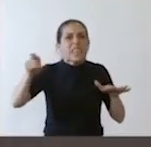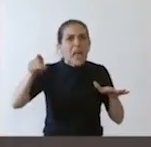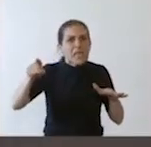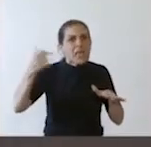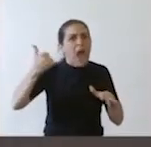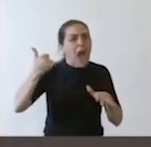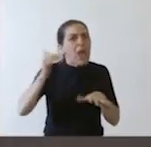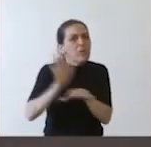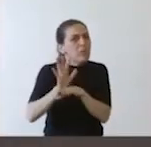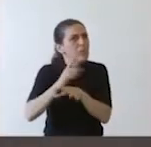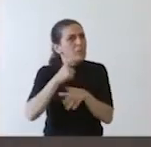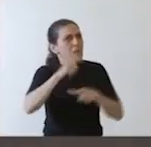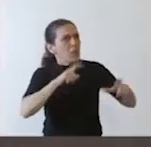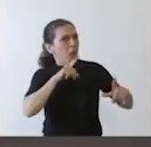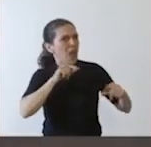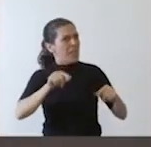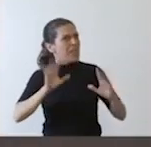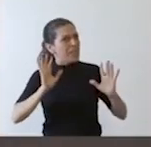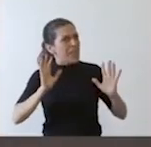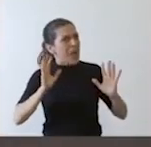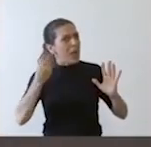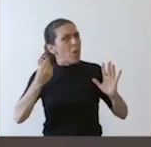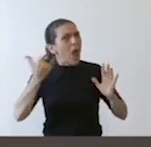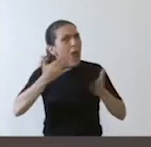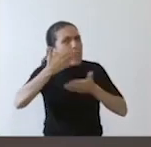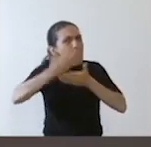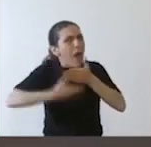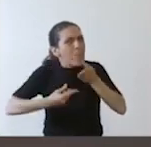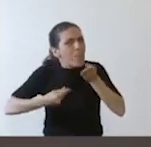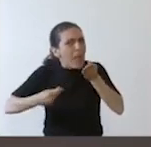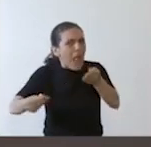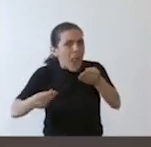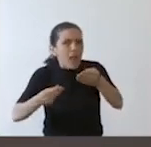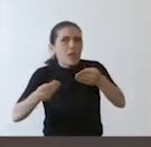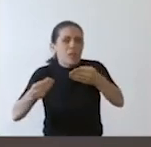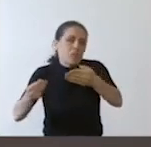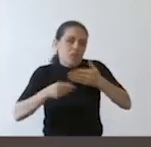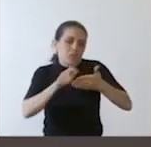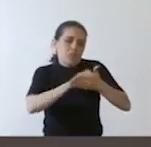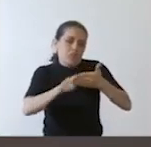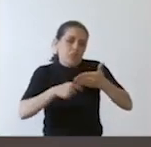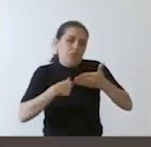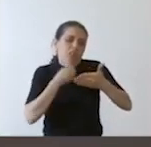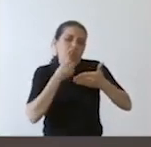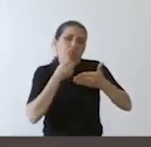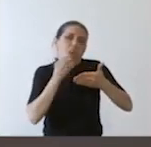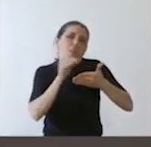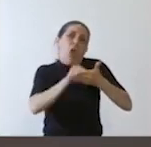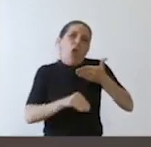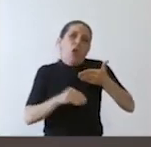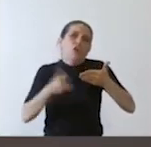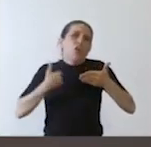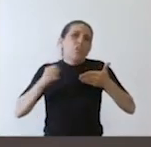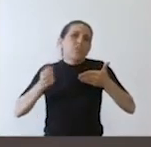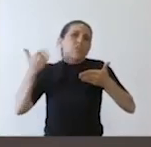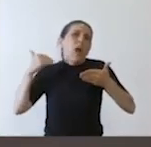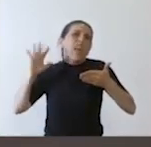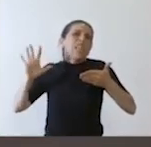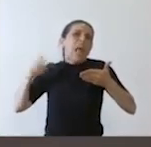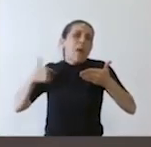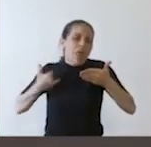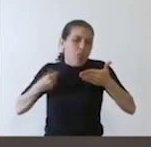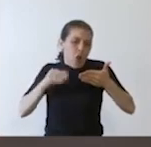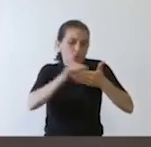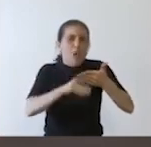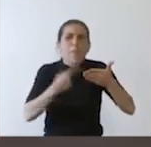críticas en el sentido que se le entrega un papel donde declara dónde estuvo, pero como que no hay un control un poco